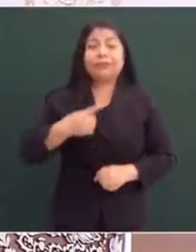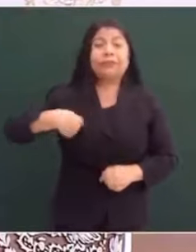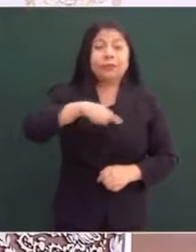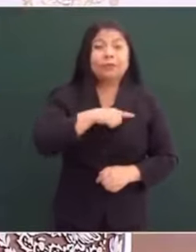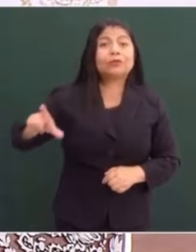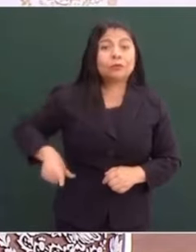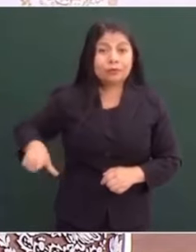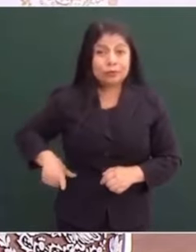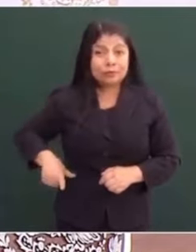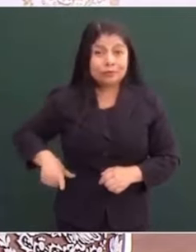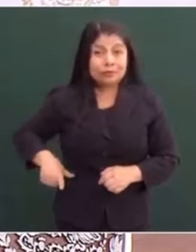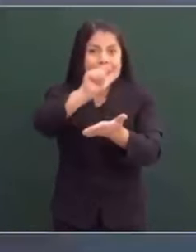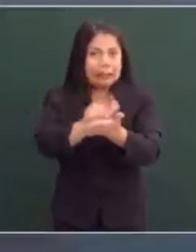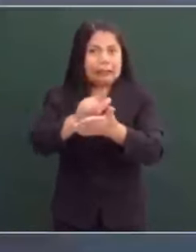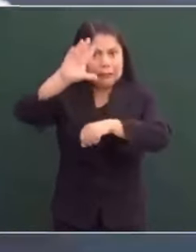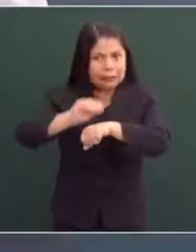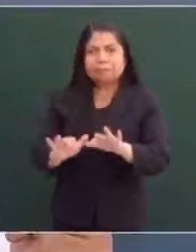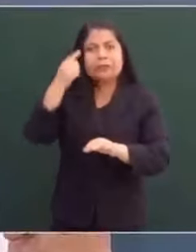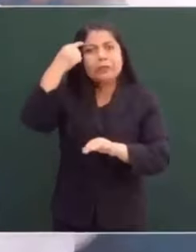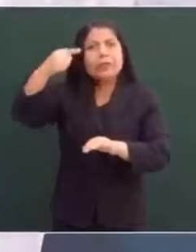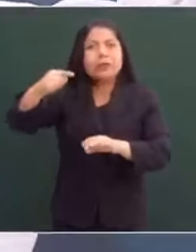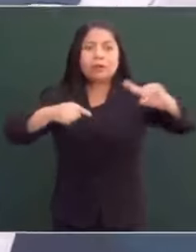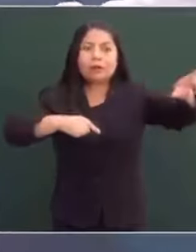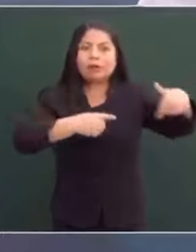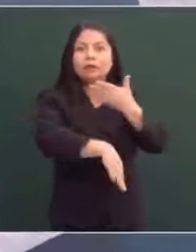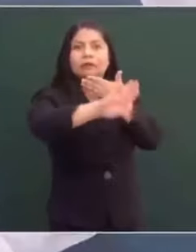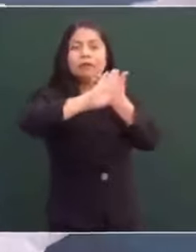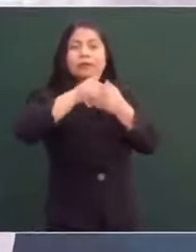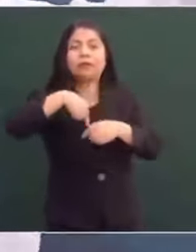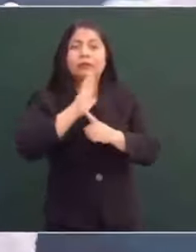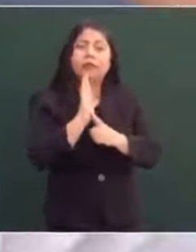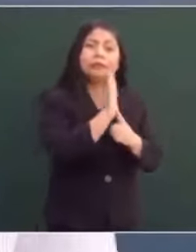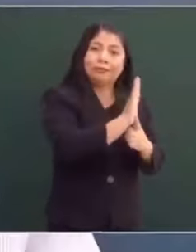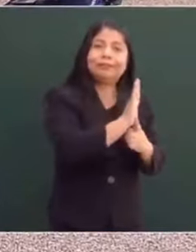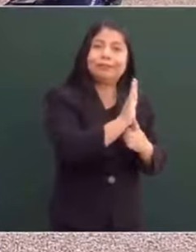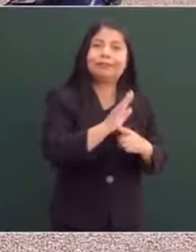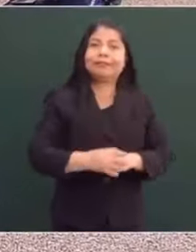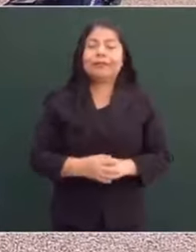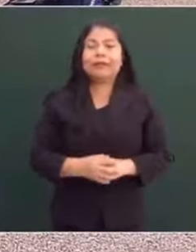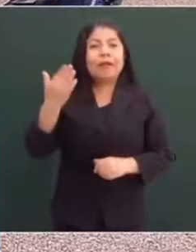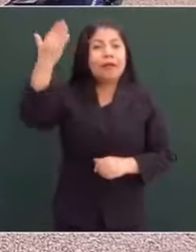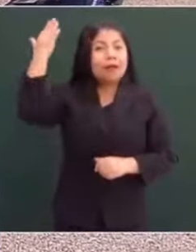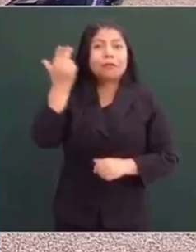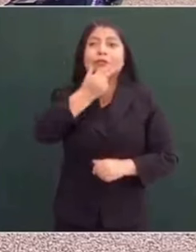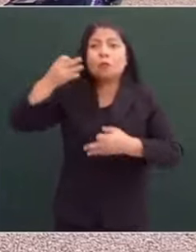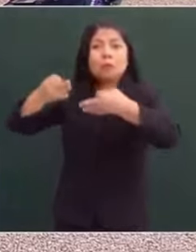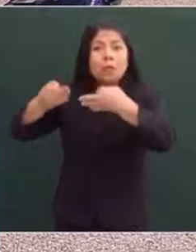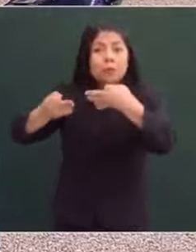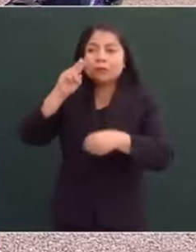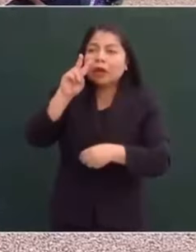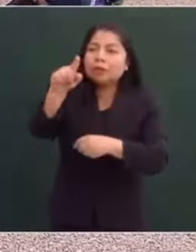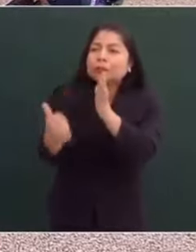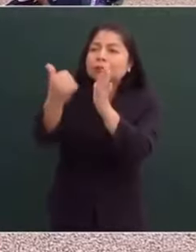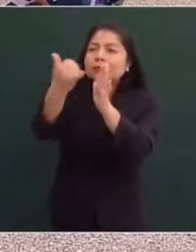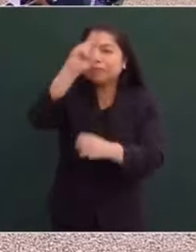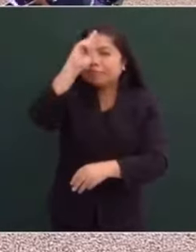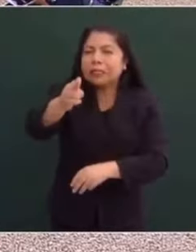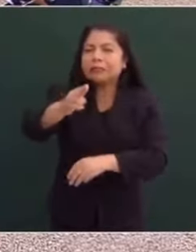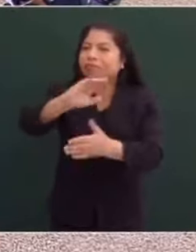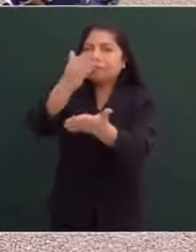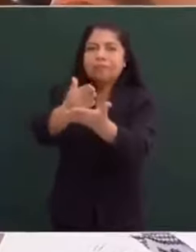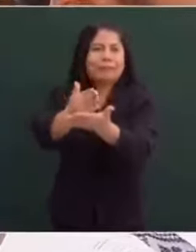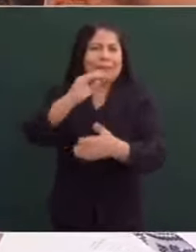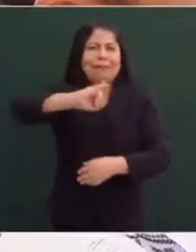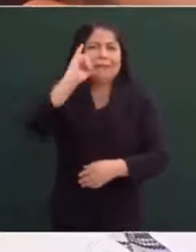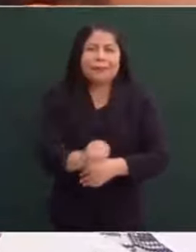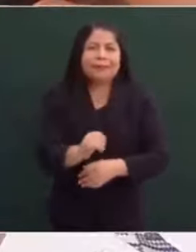ha recibido amparos en la historia. Antes, ¿qué se iba a atrever un juez a parar una obra? Sí, se paró el Dragon Mar, se paró Mario